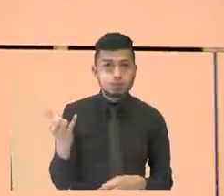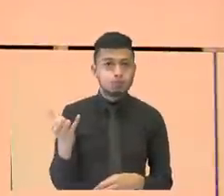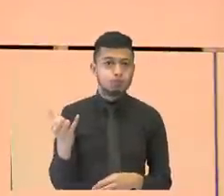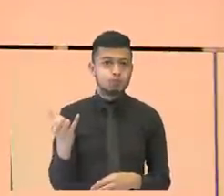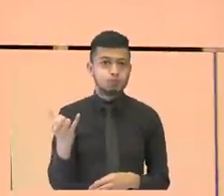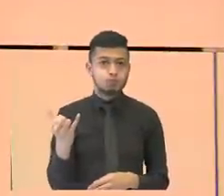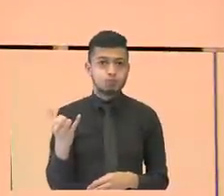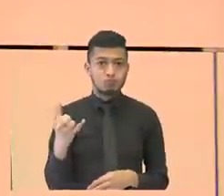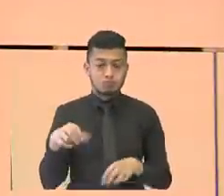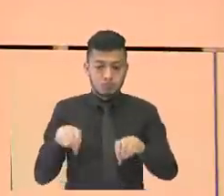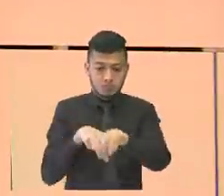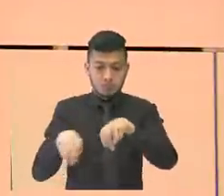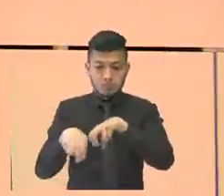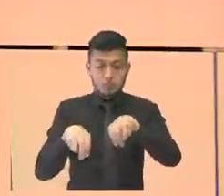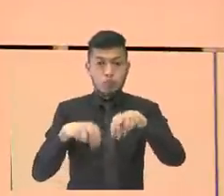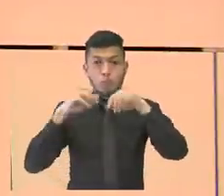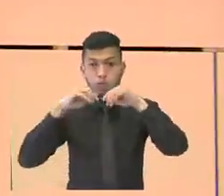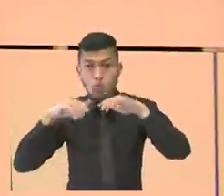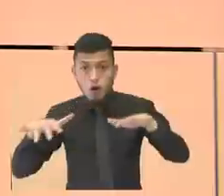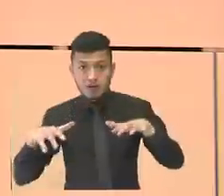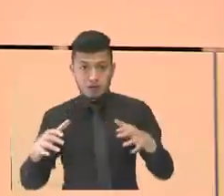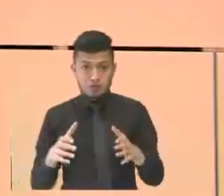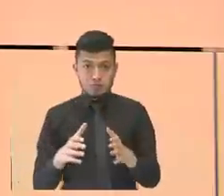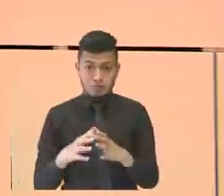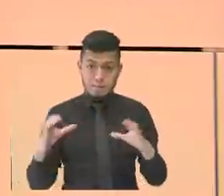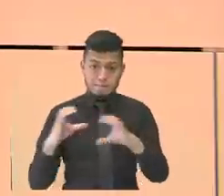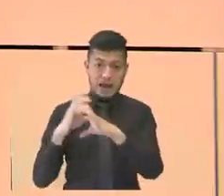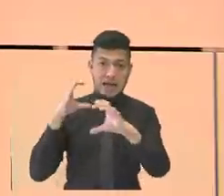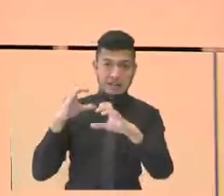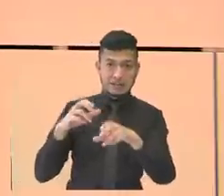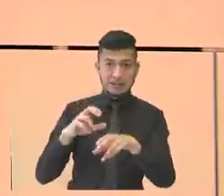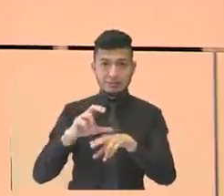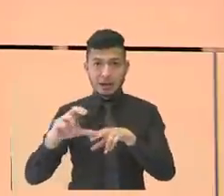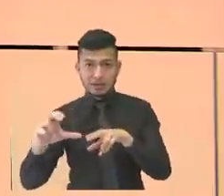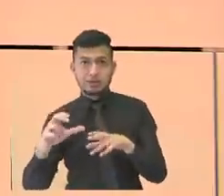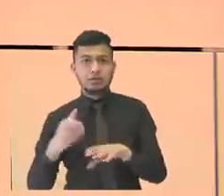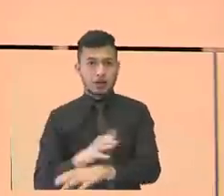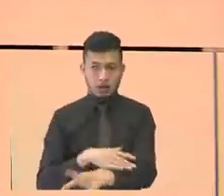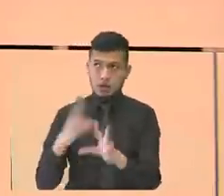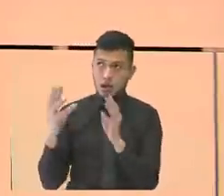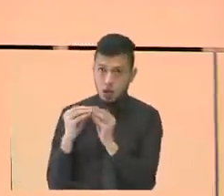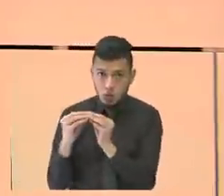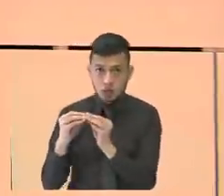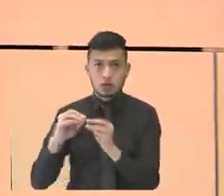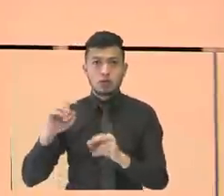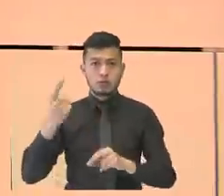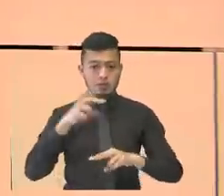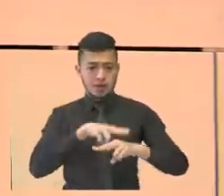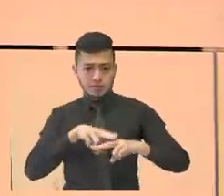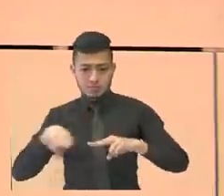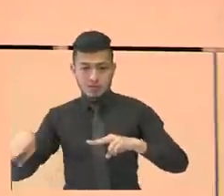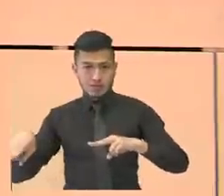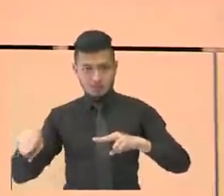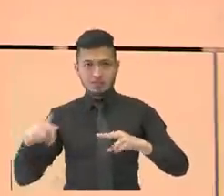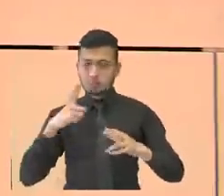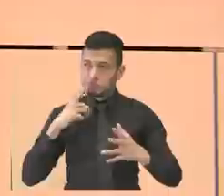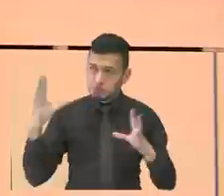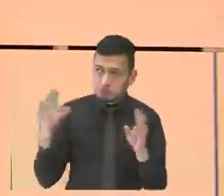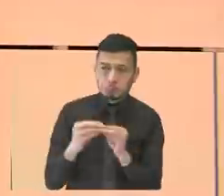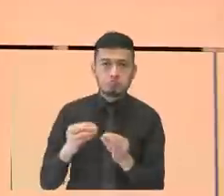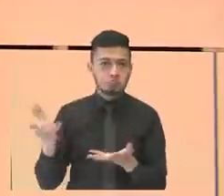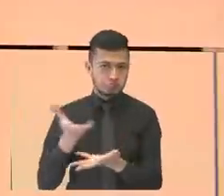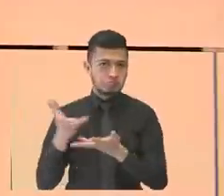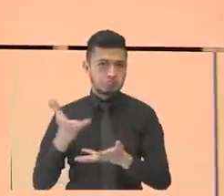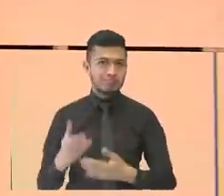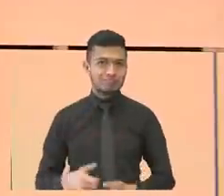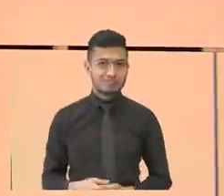el transporte público masivo, que es lo que nos comprometimos a hacer como contrapartida para la primera línea del metro. De manera que esta es una séptima. Si lo